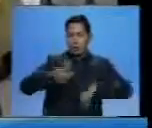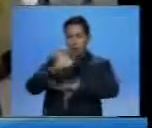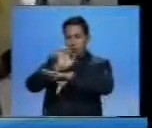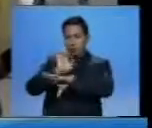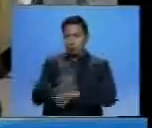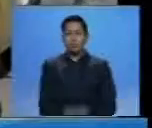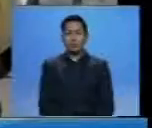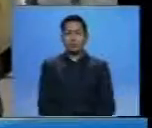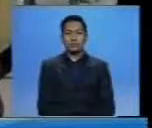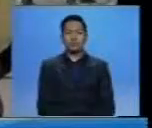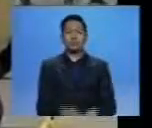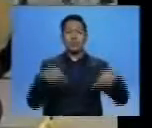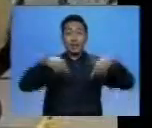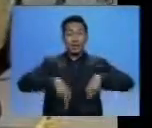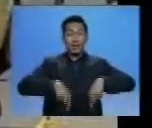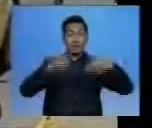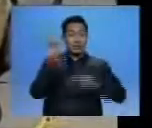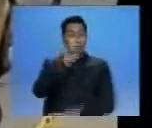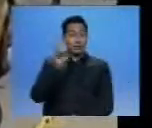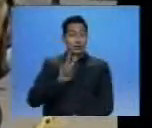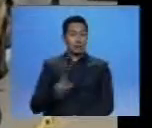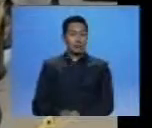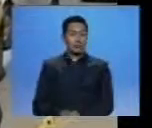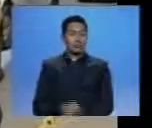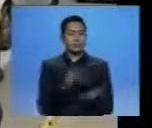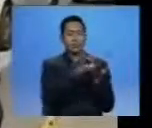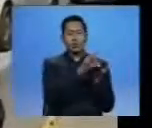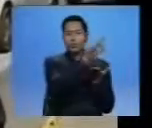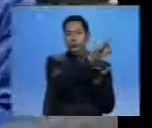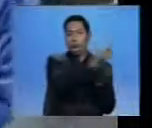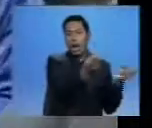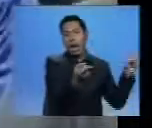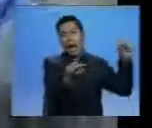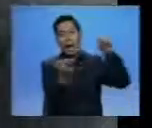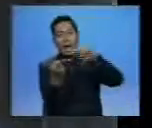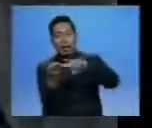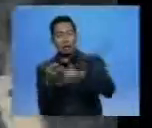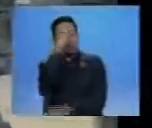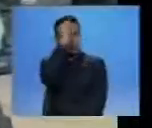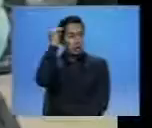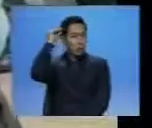el recorrido será a Laucí, Guamote y culminará en Riobamba, mientras que el